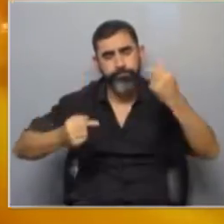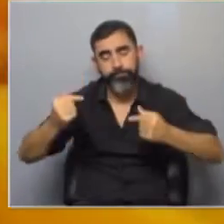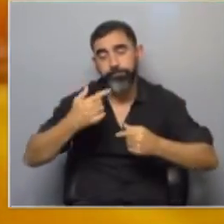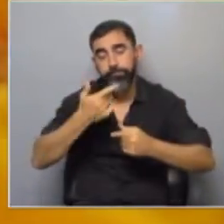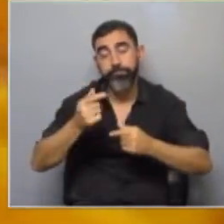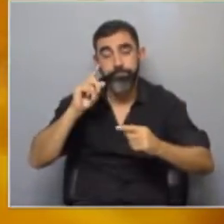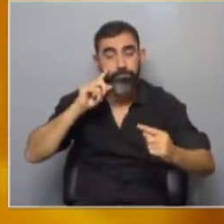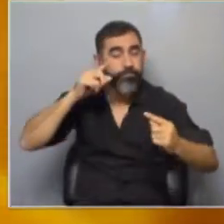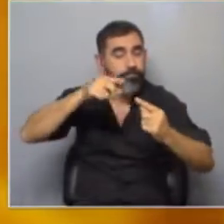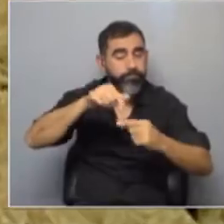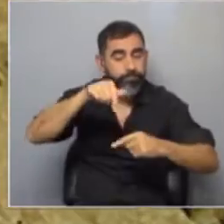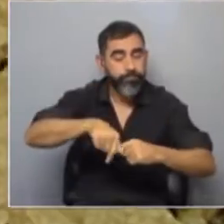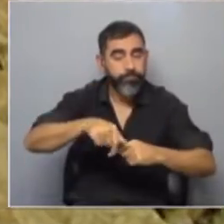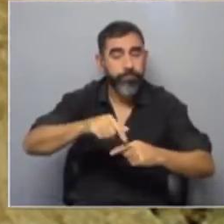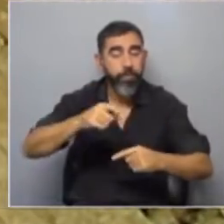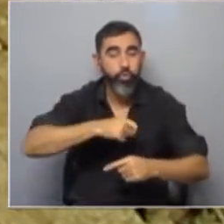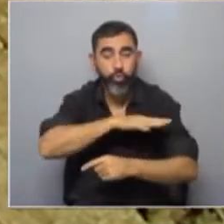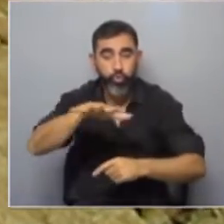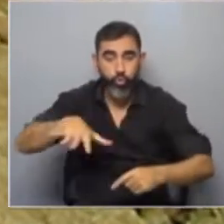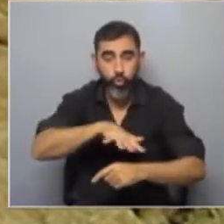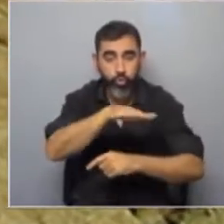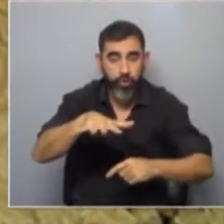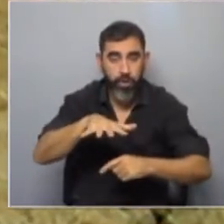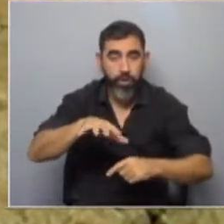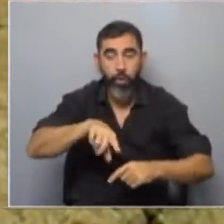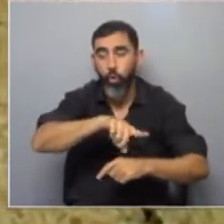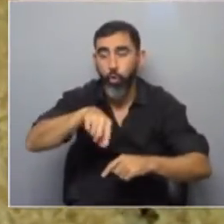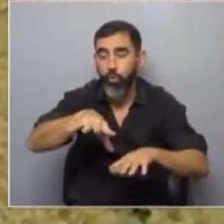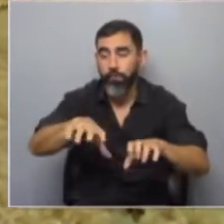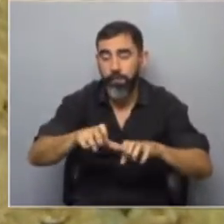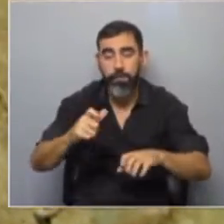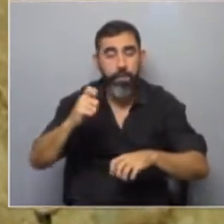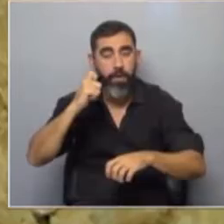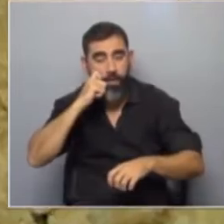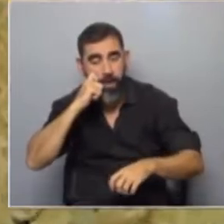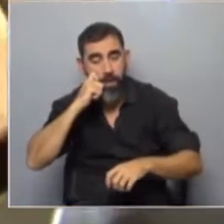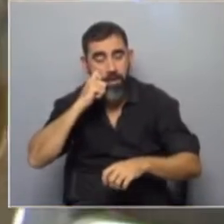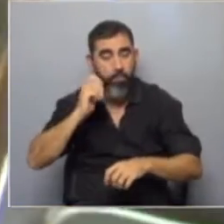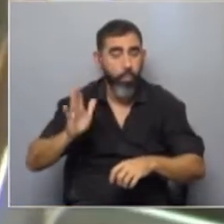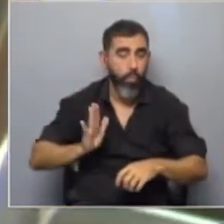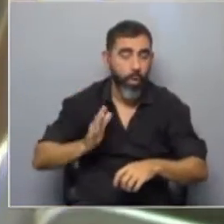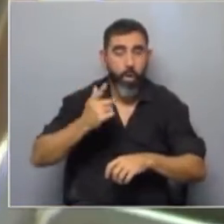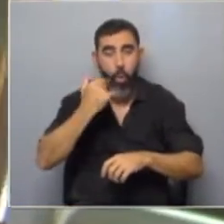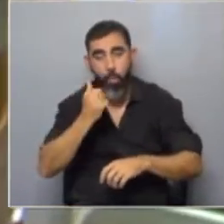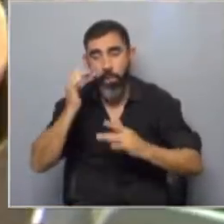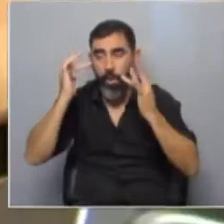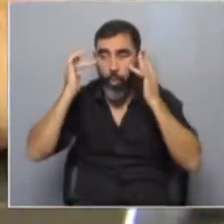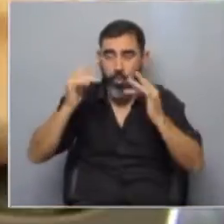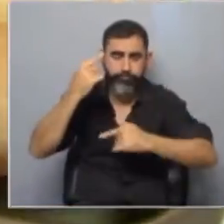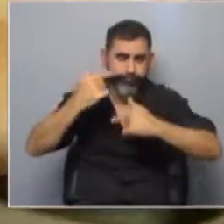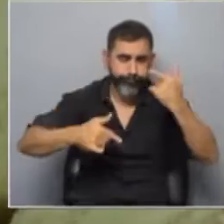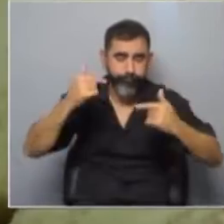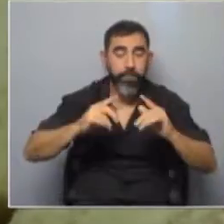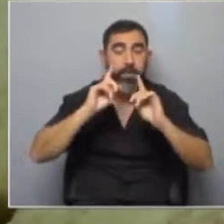nos focalizamos en variables sociodemográficas, es decir, género, edad, nivel socioeconómico, nivel educativo, y